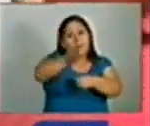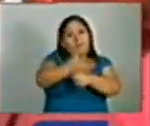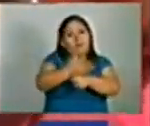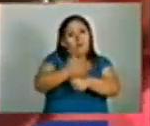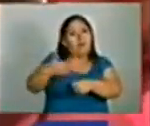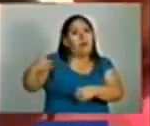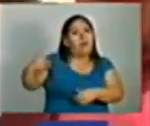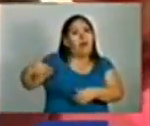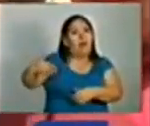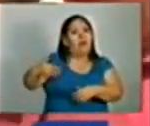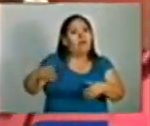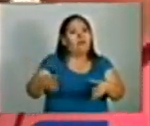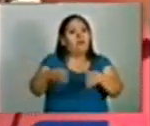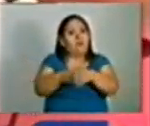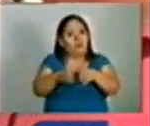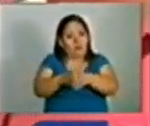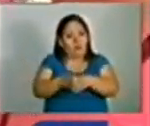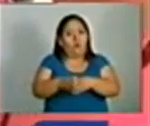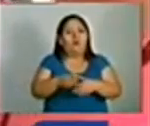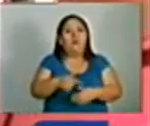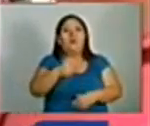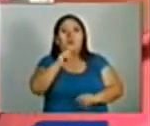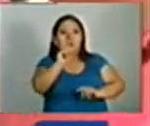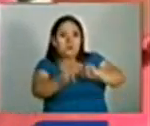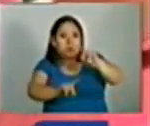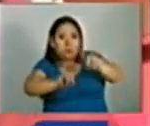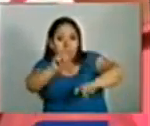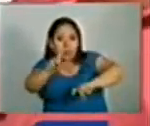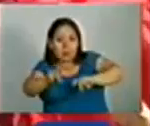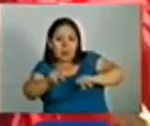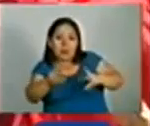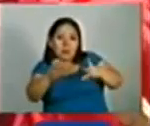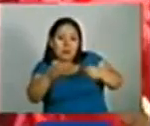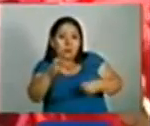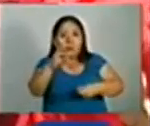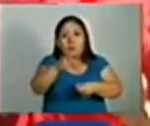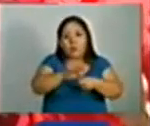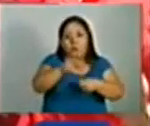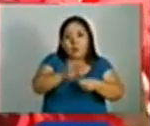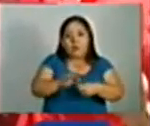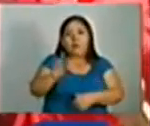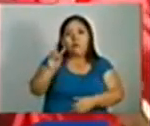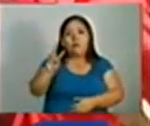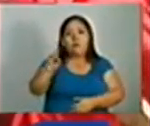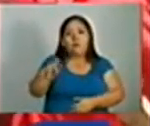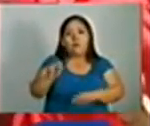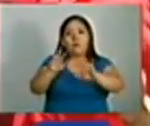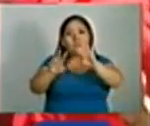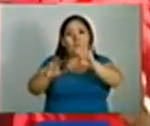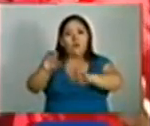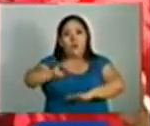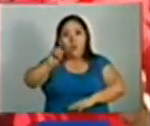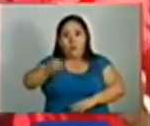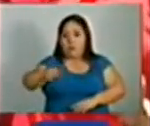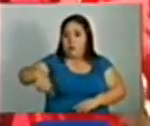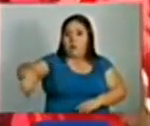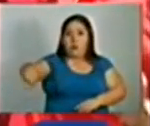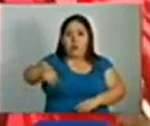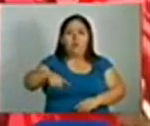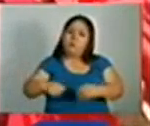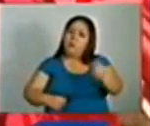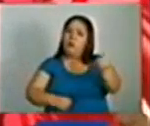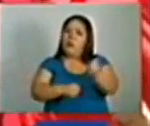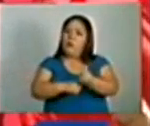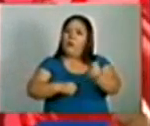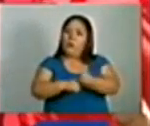la diáspora. Según la más reciente encuesta sobre intención de votos, el 2.8% de la población muestra su